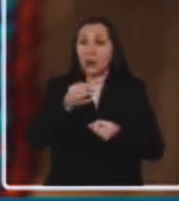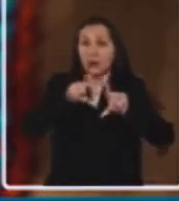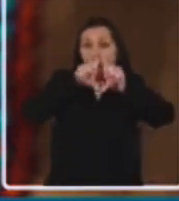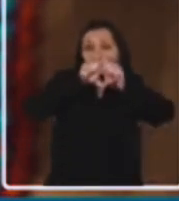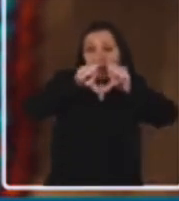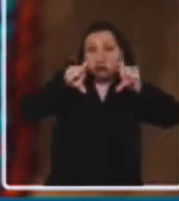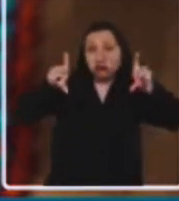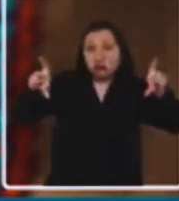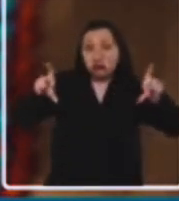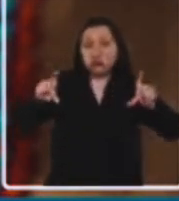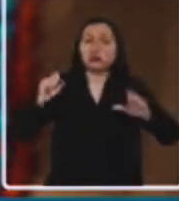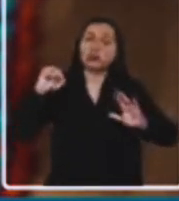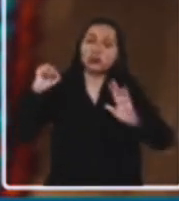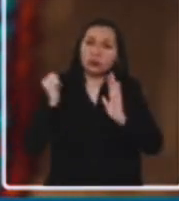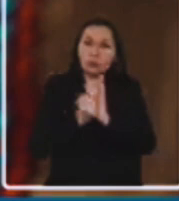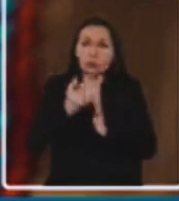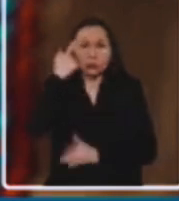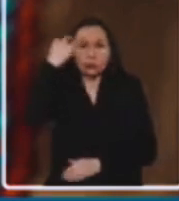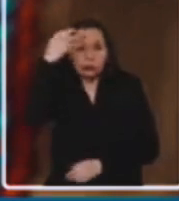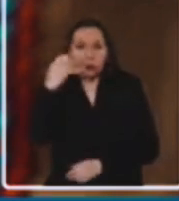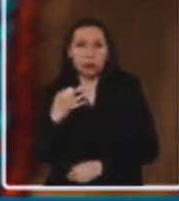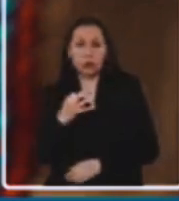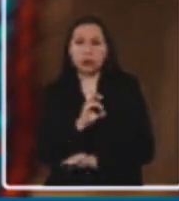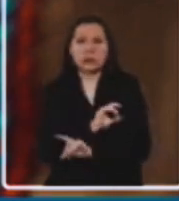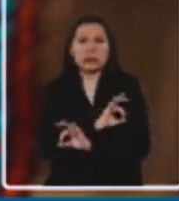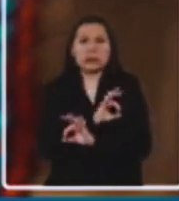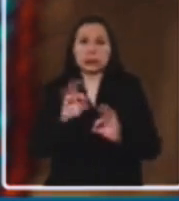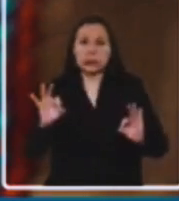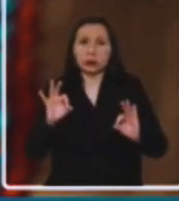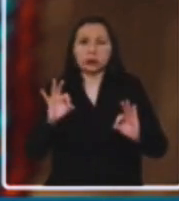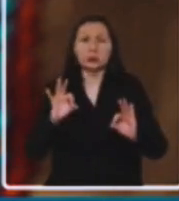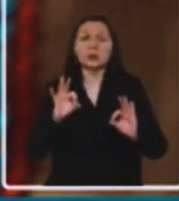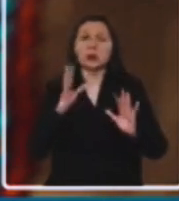lienzo, la consigna y la convicción, ni una menos.